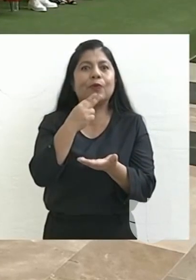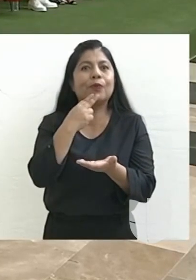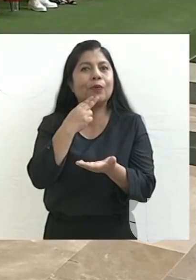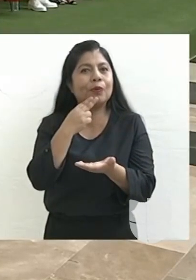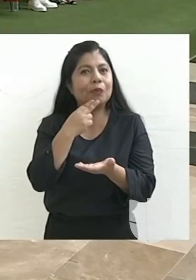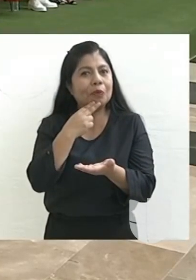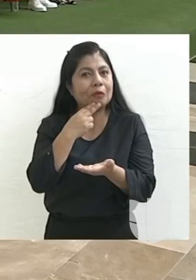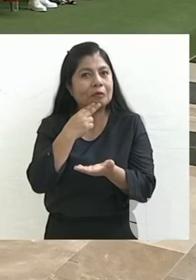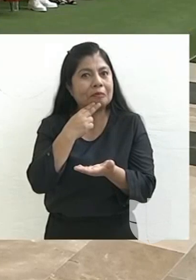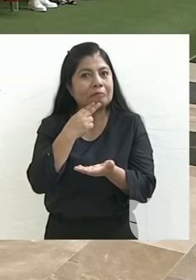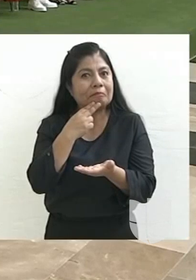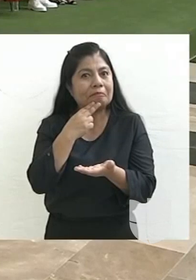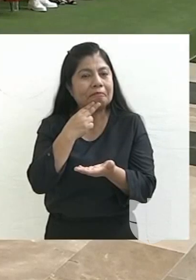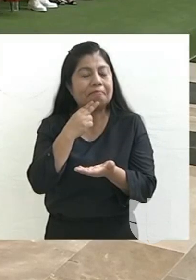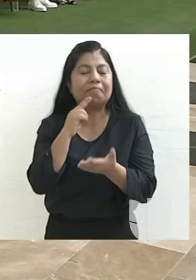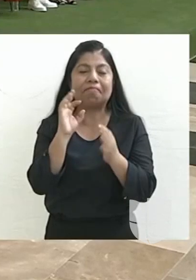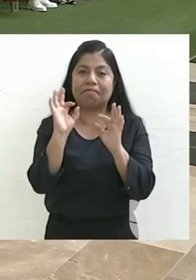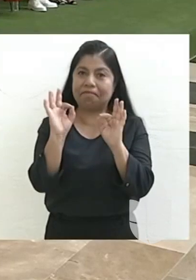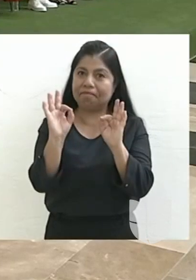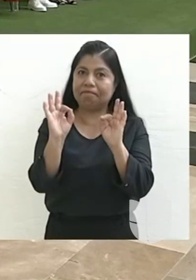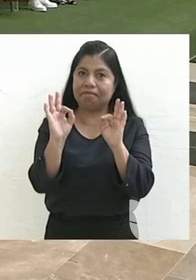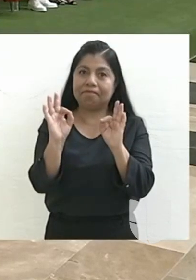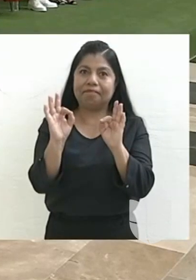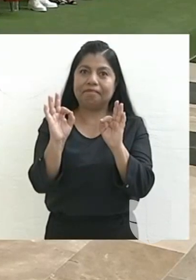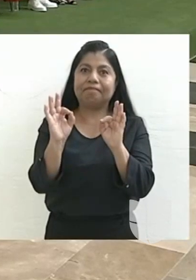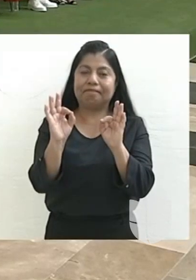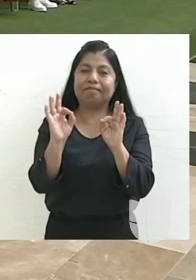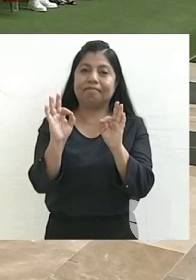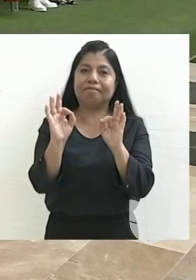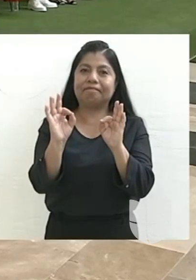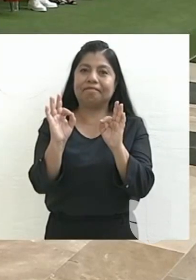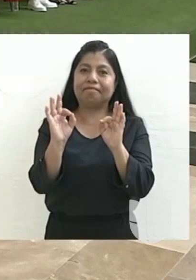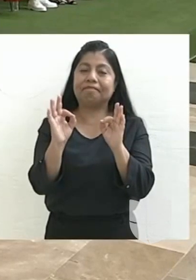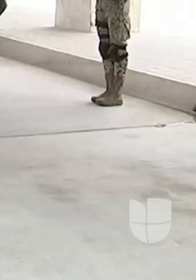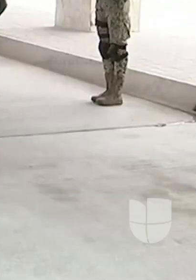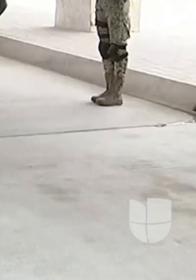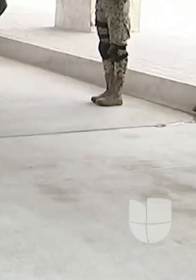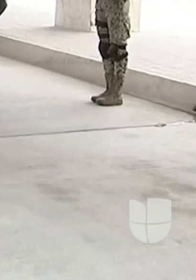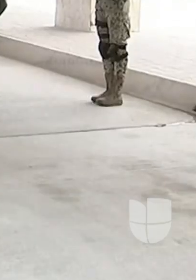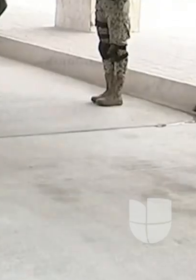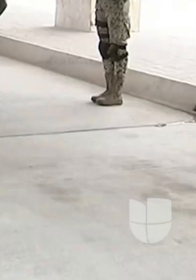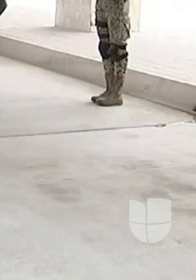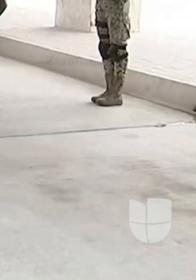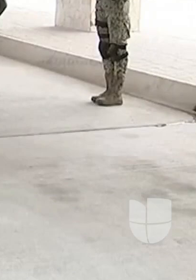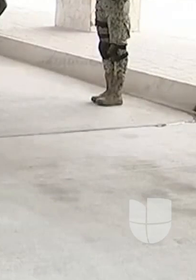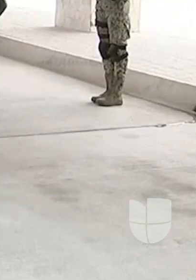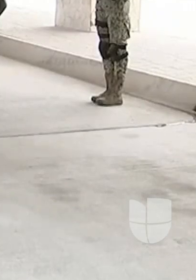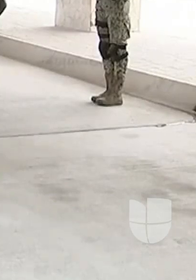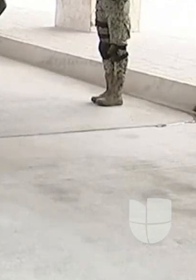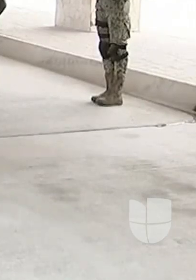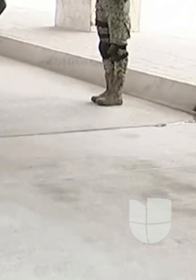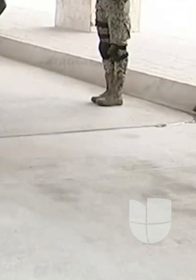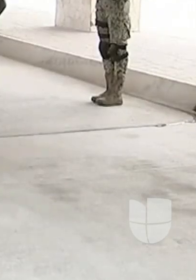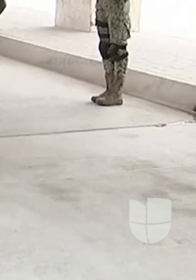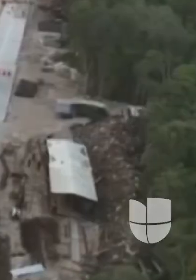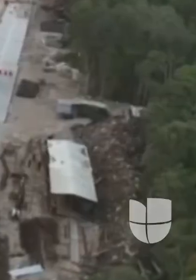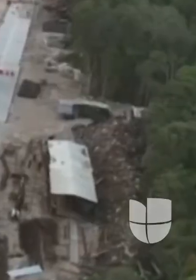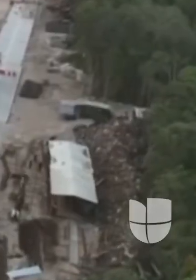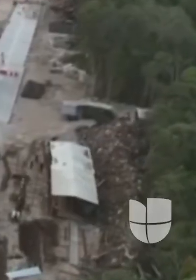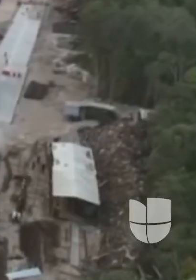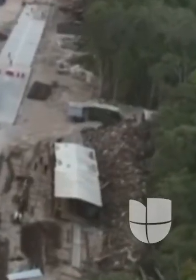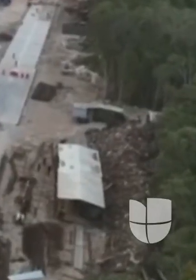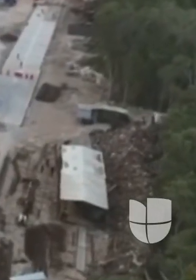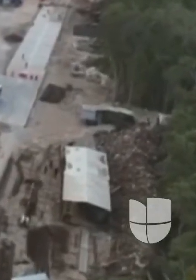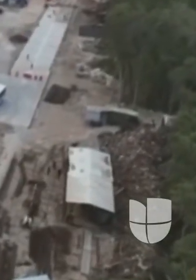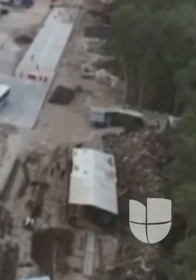es fundamental para el desarrollo. También el mandatario agredeció al ejército a la construcción